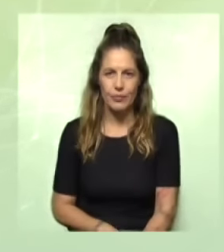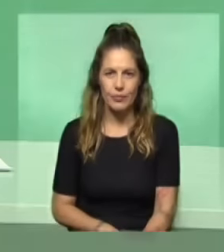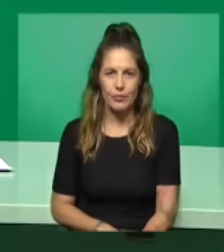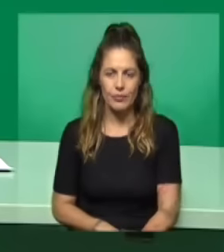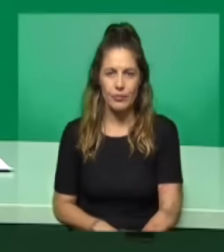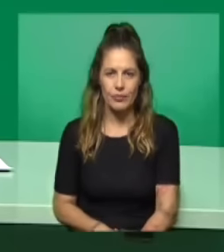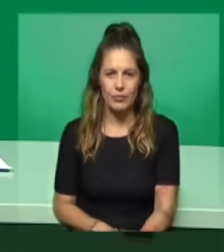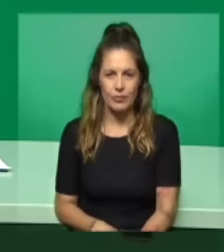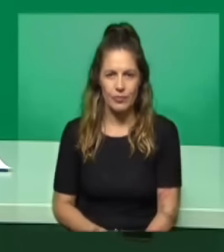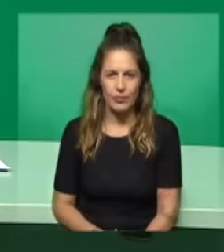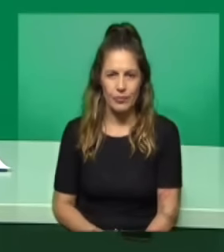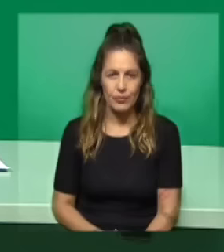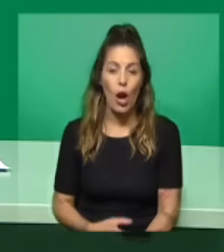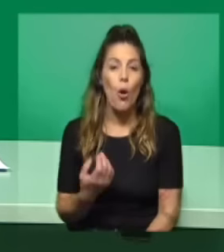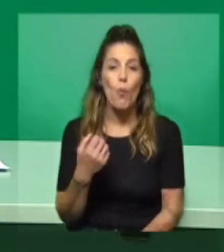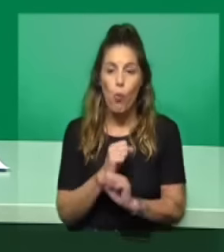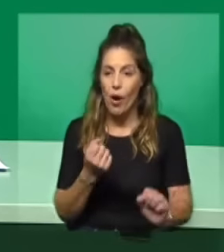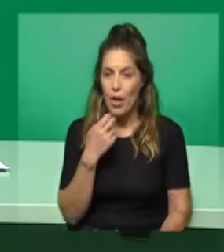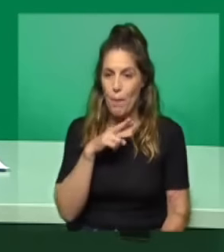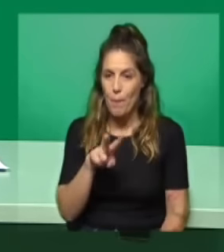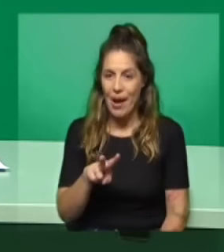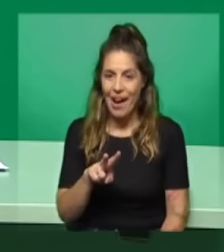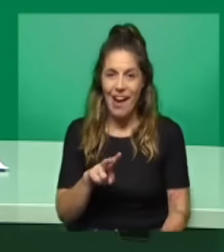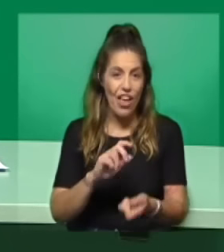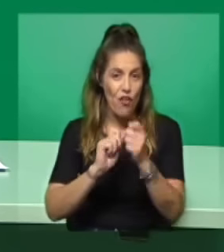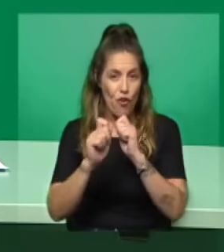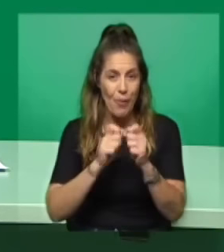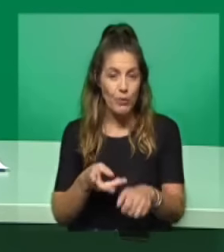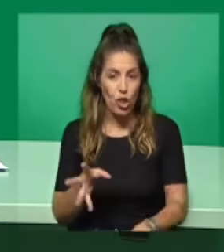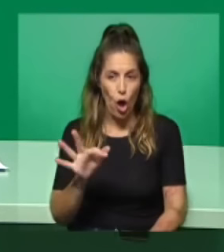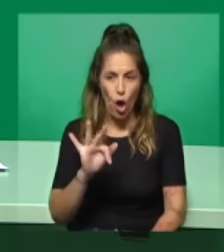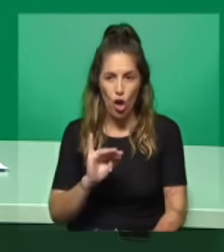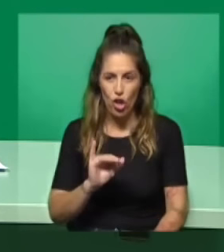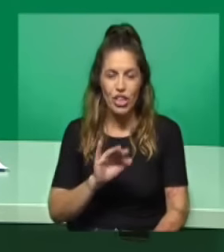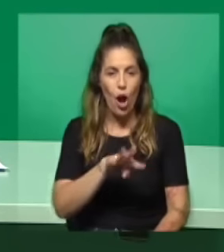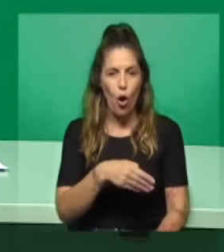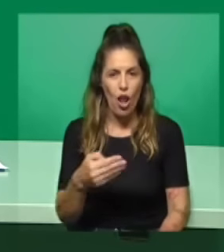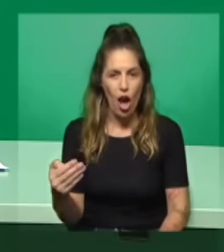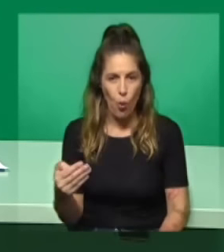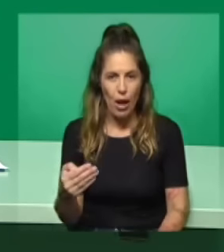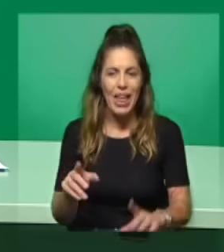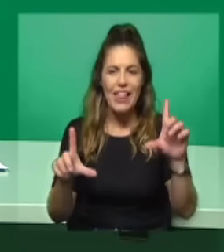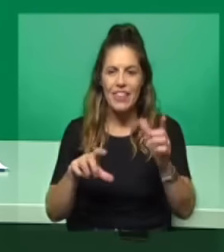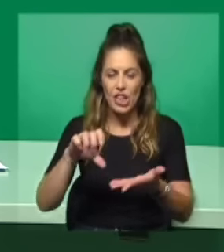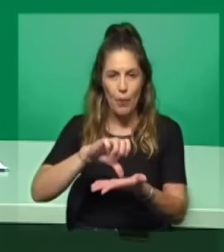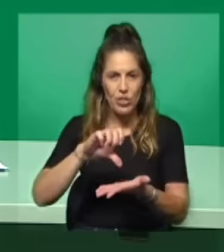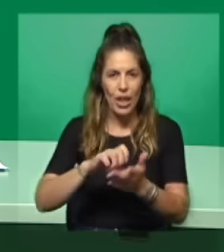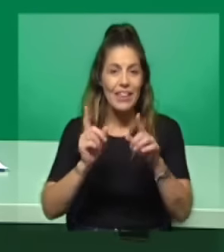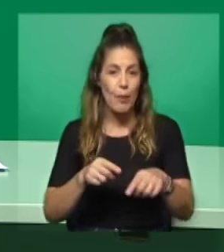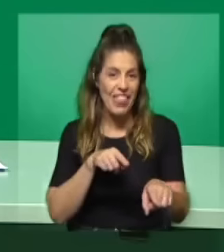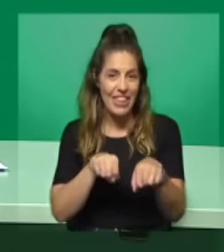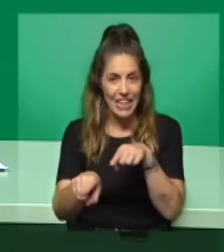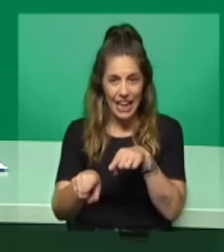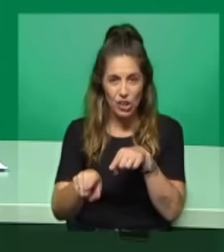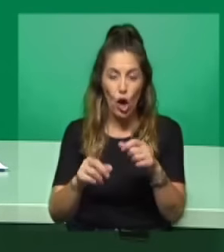Uruguay Pueden seguir esta edición informativa todos los días a través de la web de tv cudad tvci y también en vivo a través